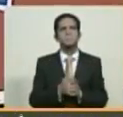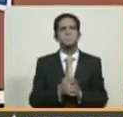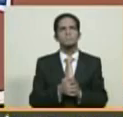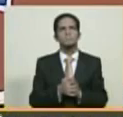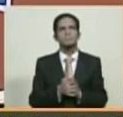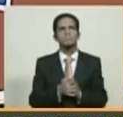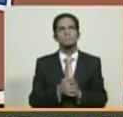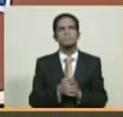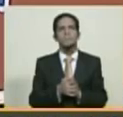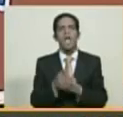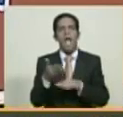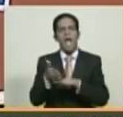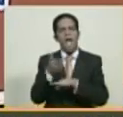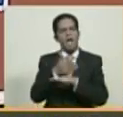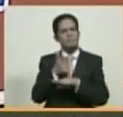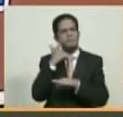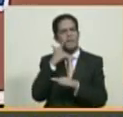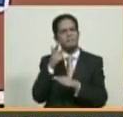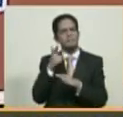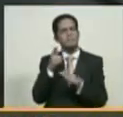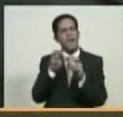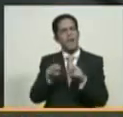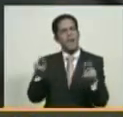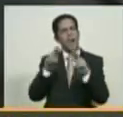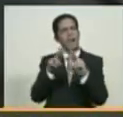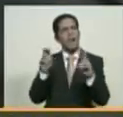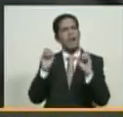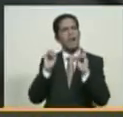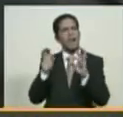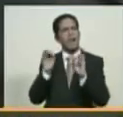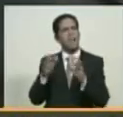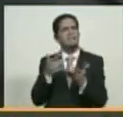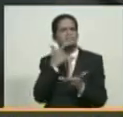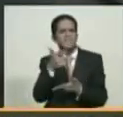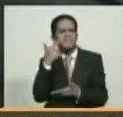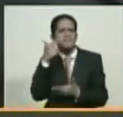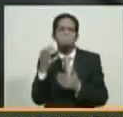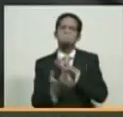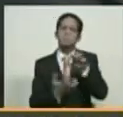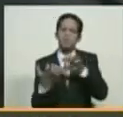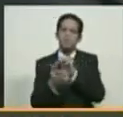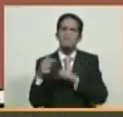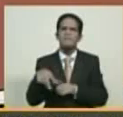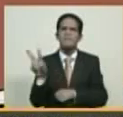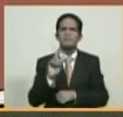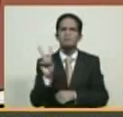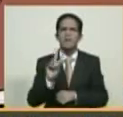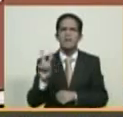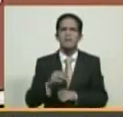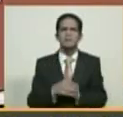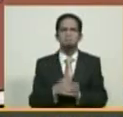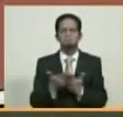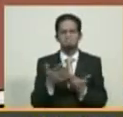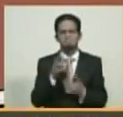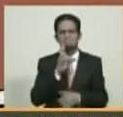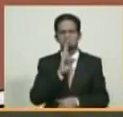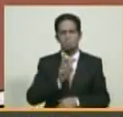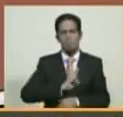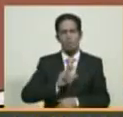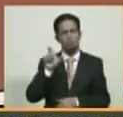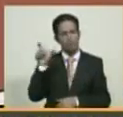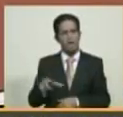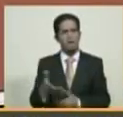a la Asamblea General de las Naciones Unidas referirse a la supuesta crisis humanitaria de Venezuela? Responda,